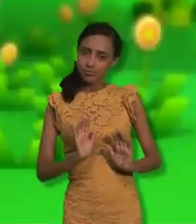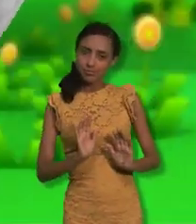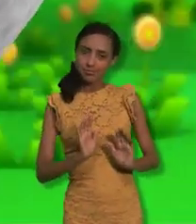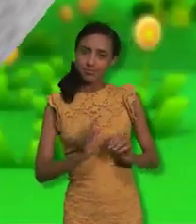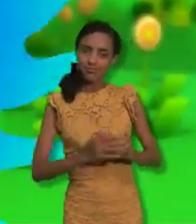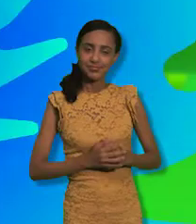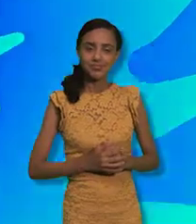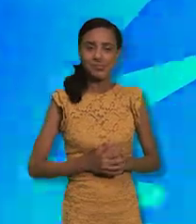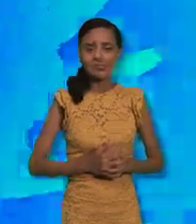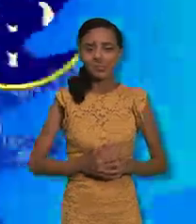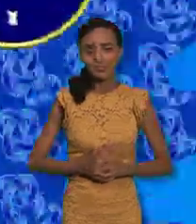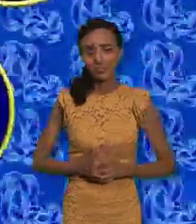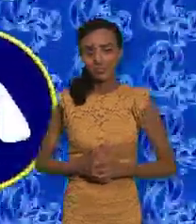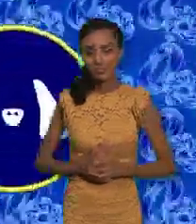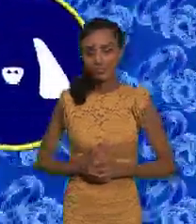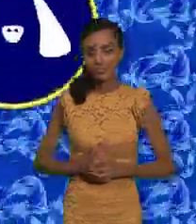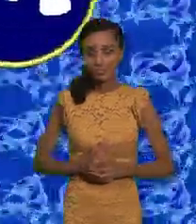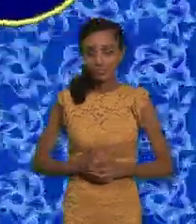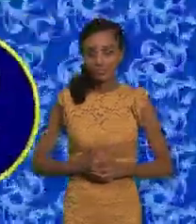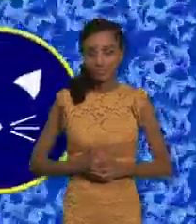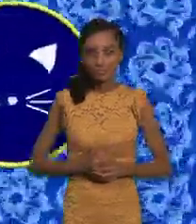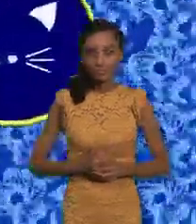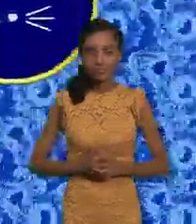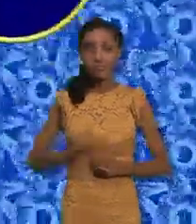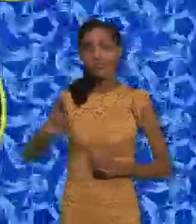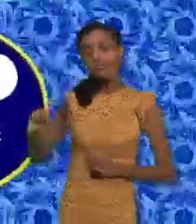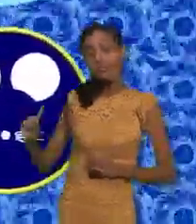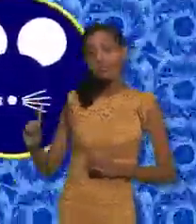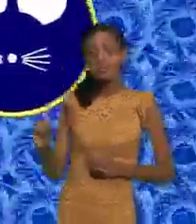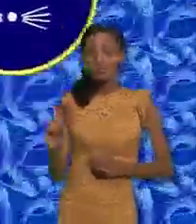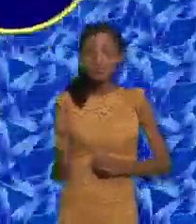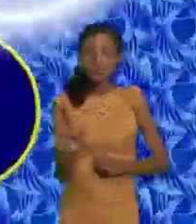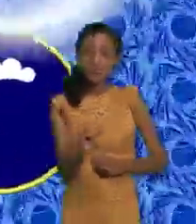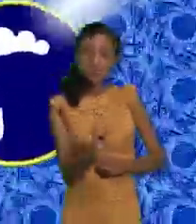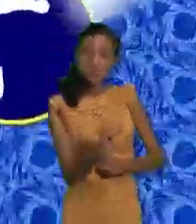Miau Y por allí pasó